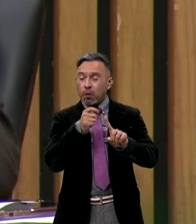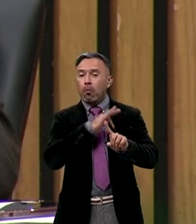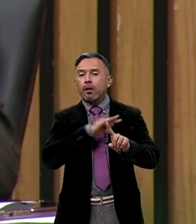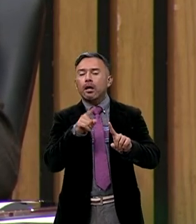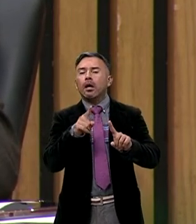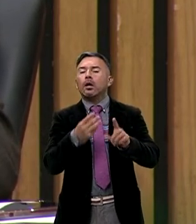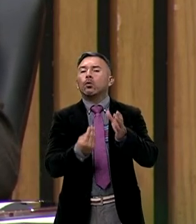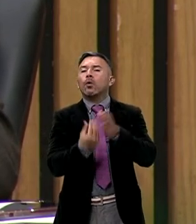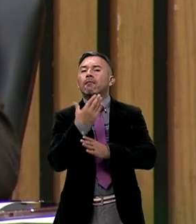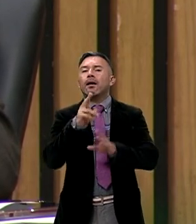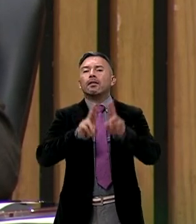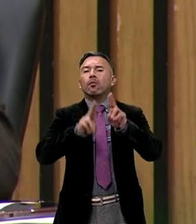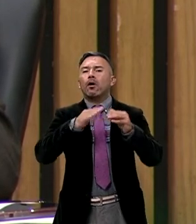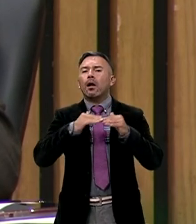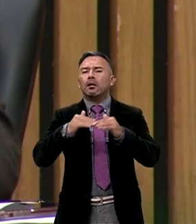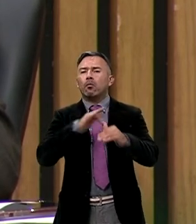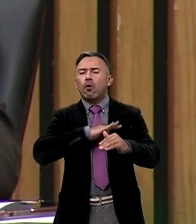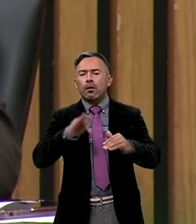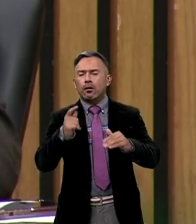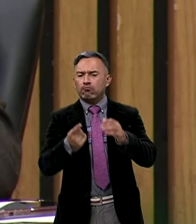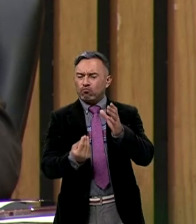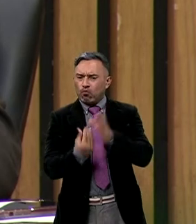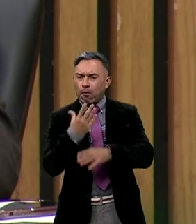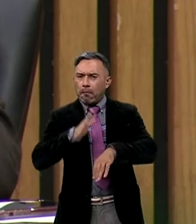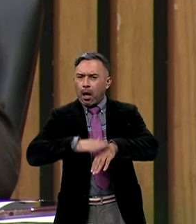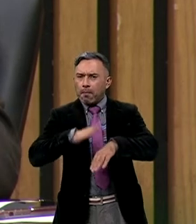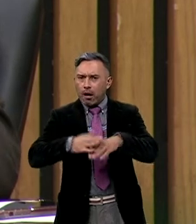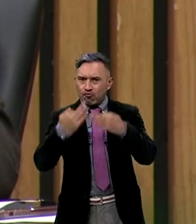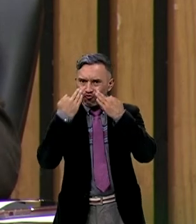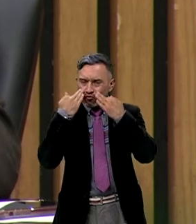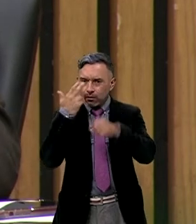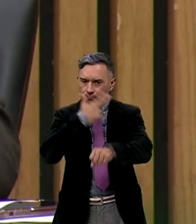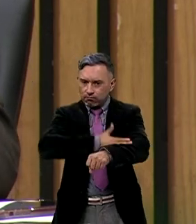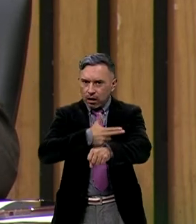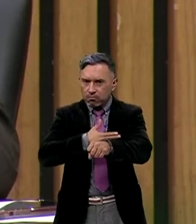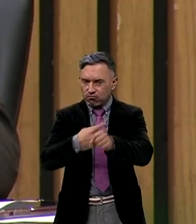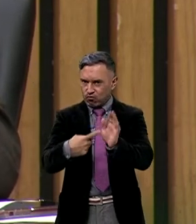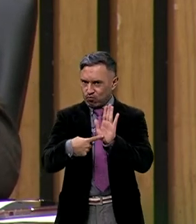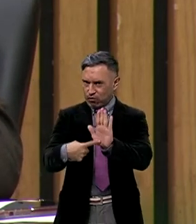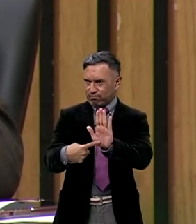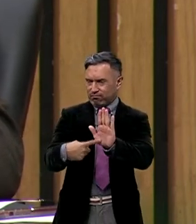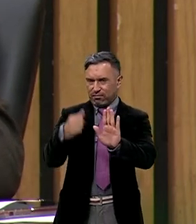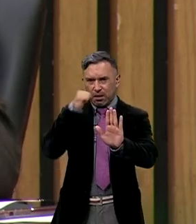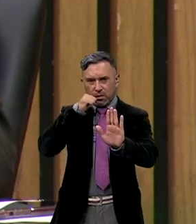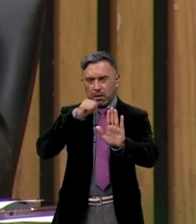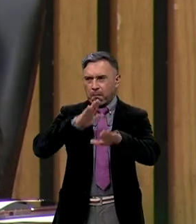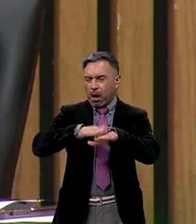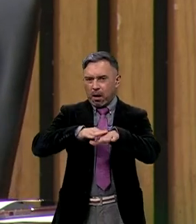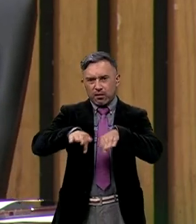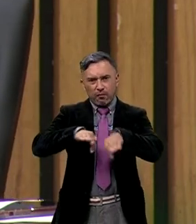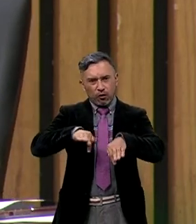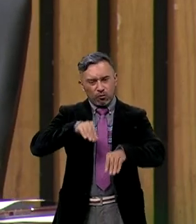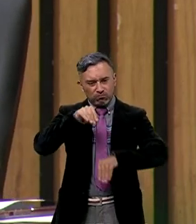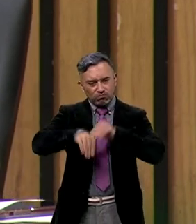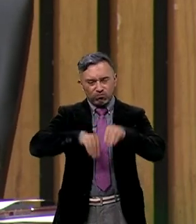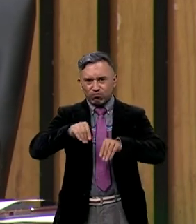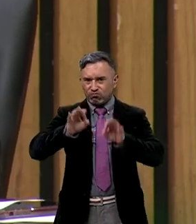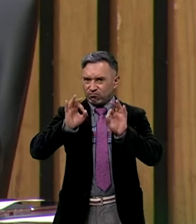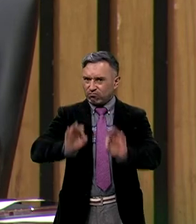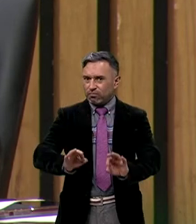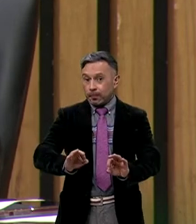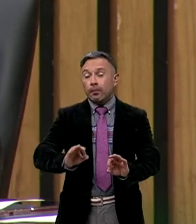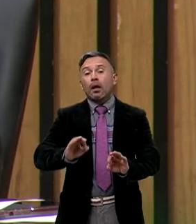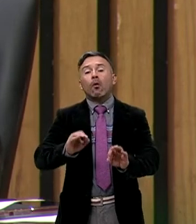forma de hacer las cosas más transparentes más eficientes y con la única visión de apoyar a méxico a través de todos los